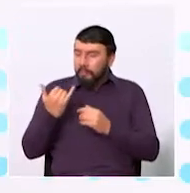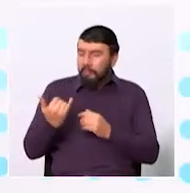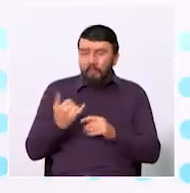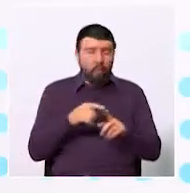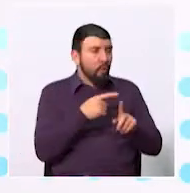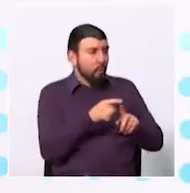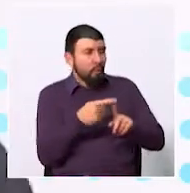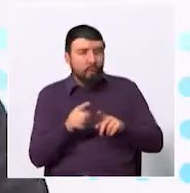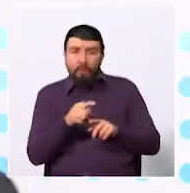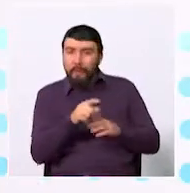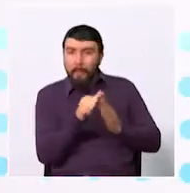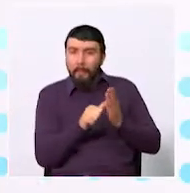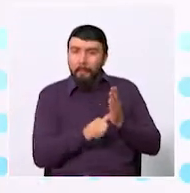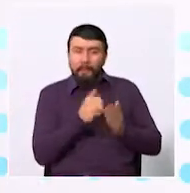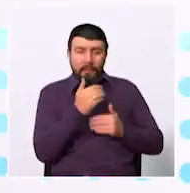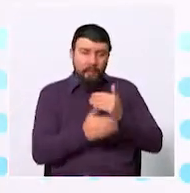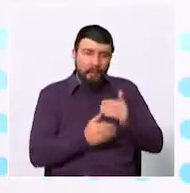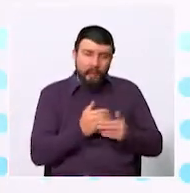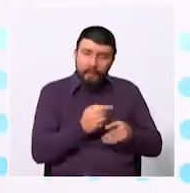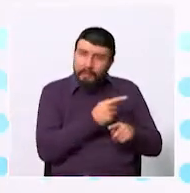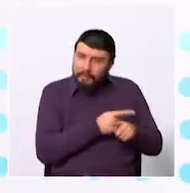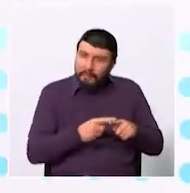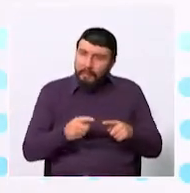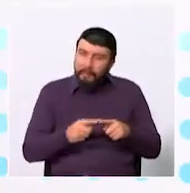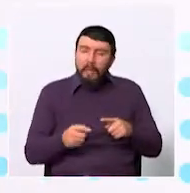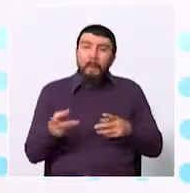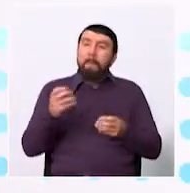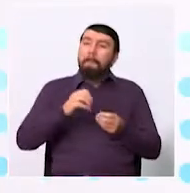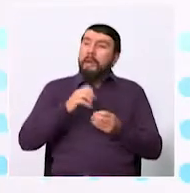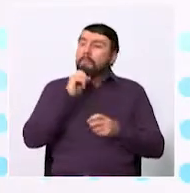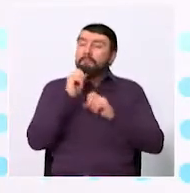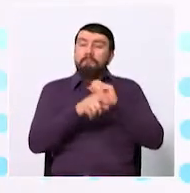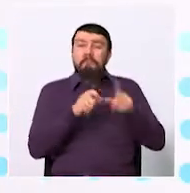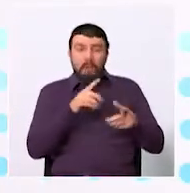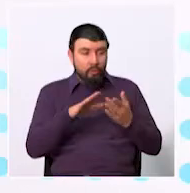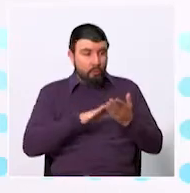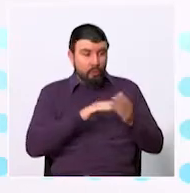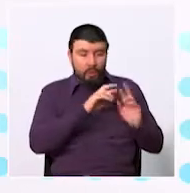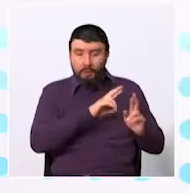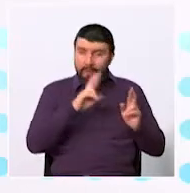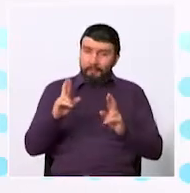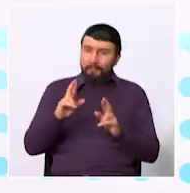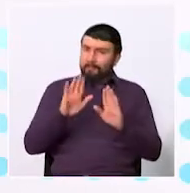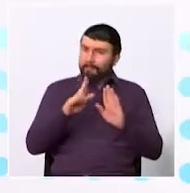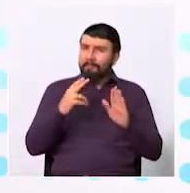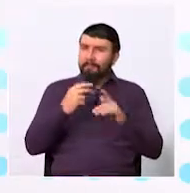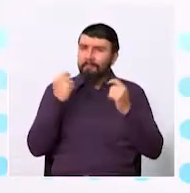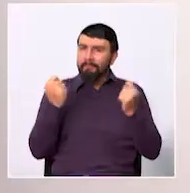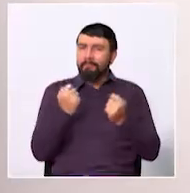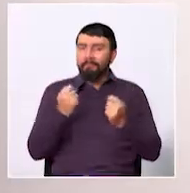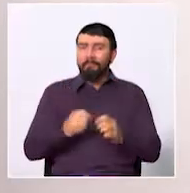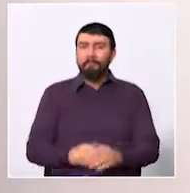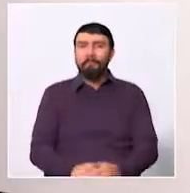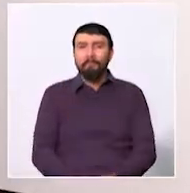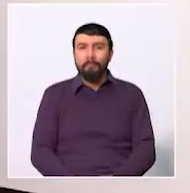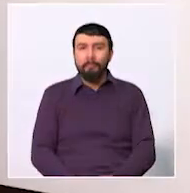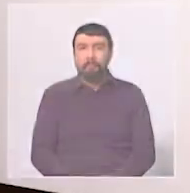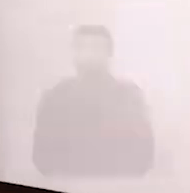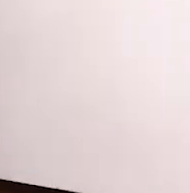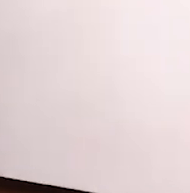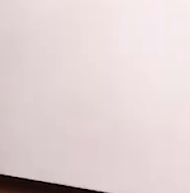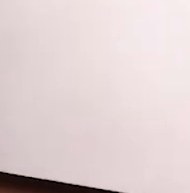en el desarrollo de la semana darle cabida a muchas de estas inquietudes volvemos a un instante en conexión vital en directo desde manizales